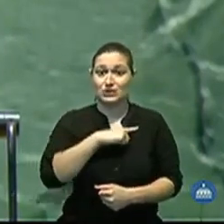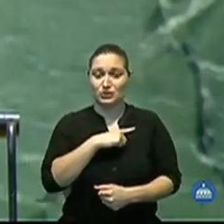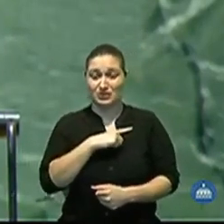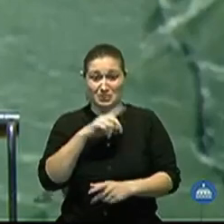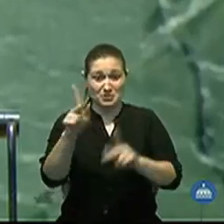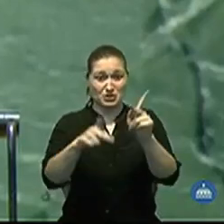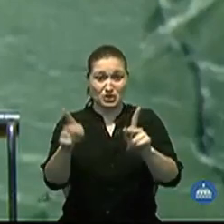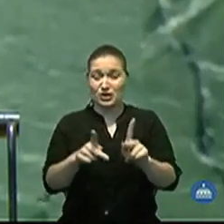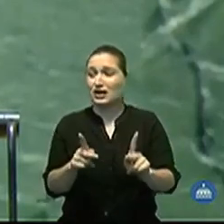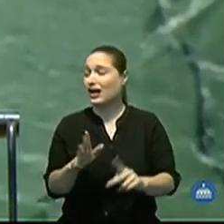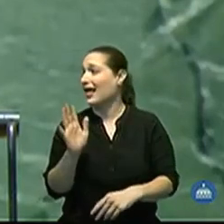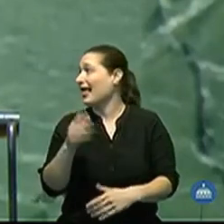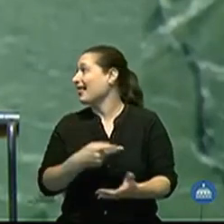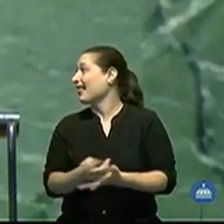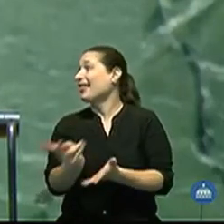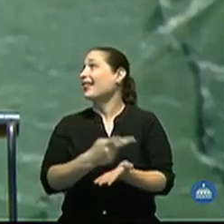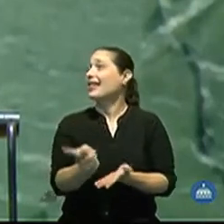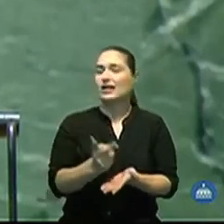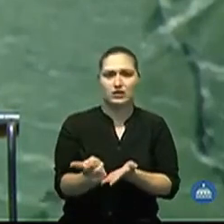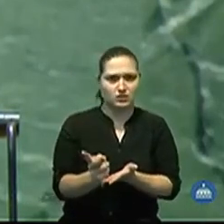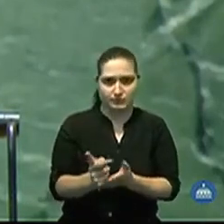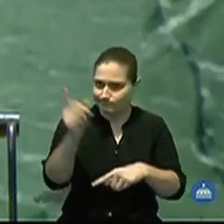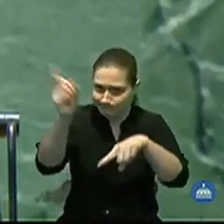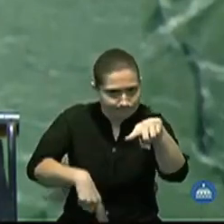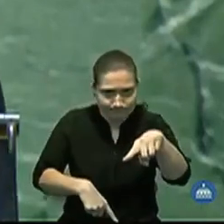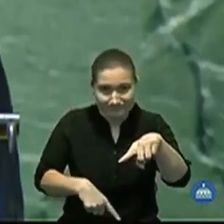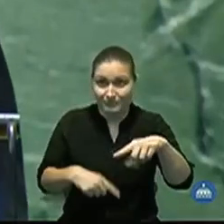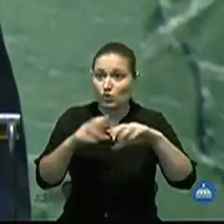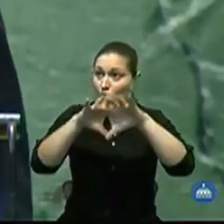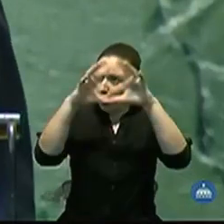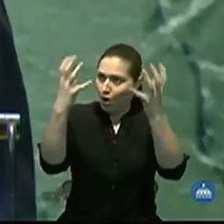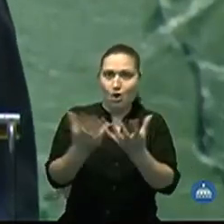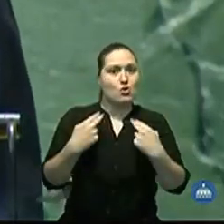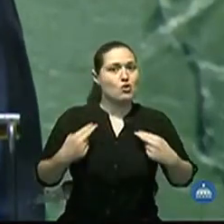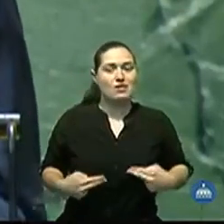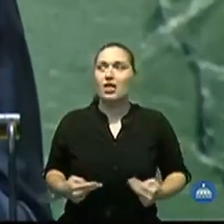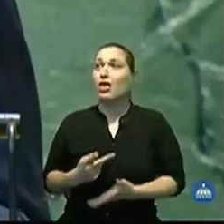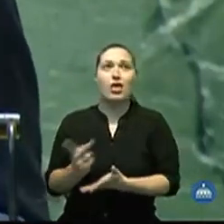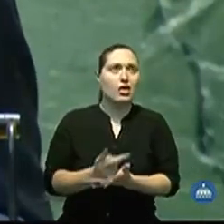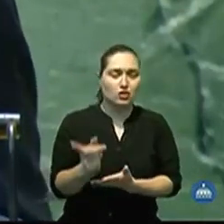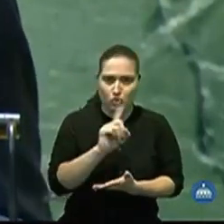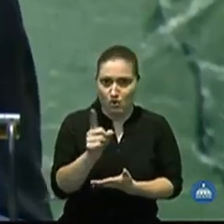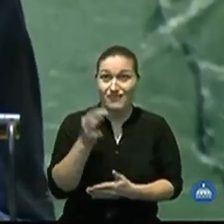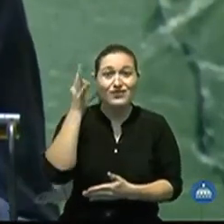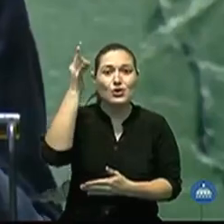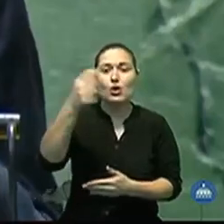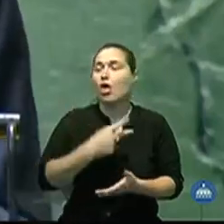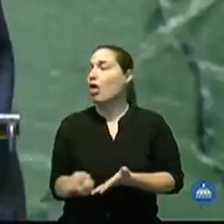no podemos fallarle a la humanidad, no podemos fallarle al futuro. Muchas gracias.